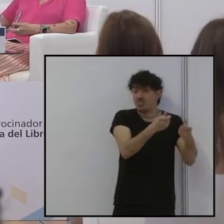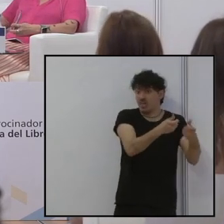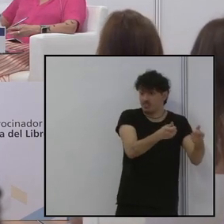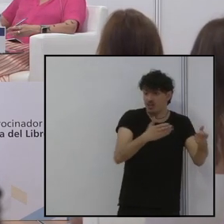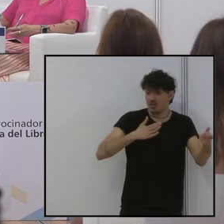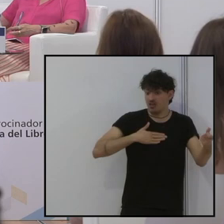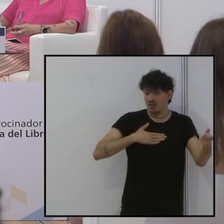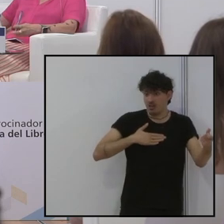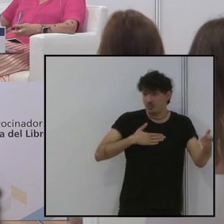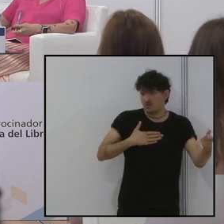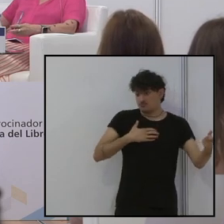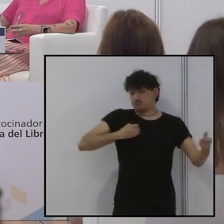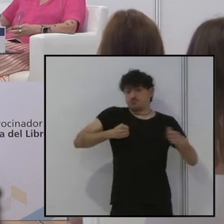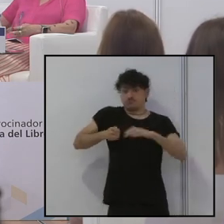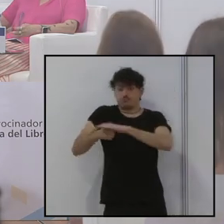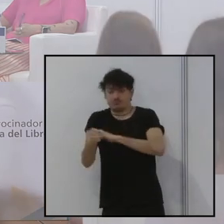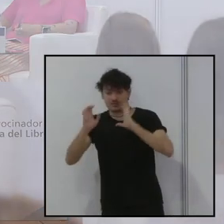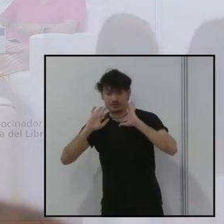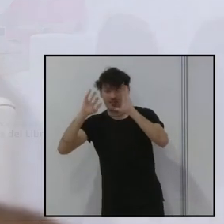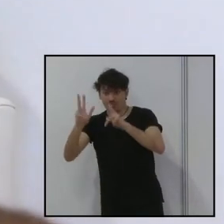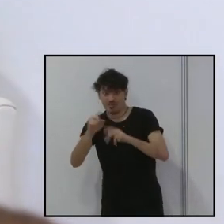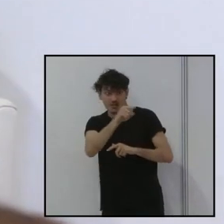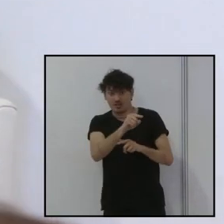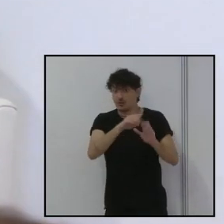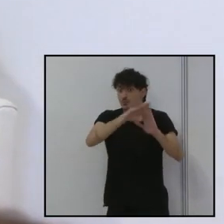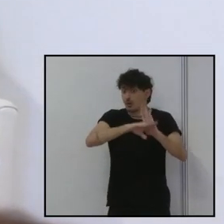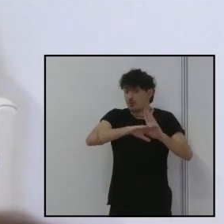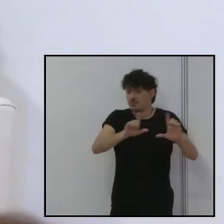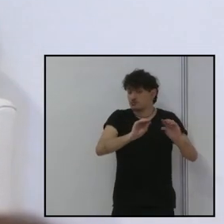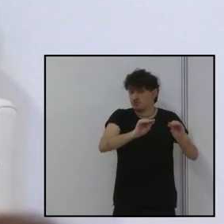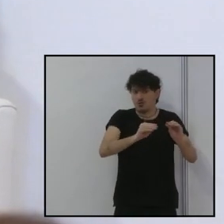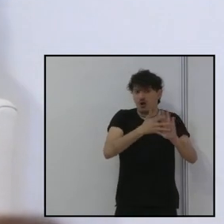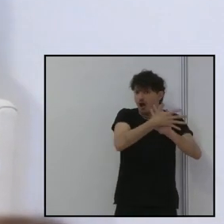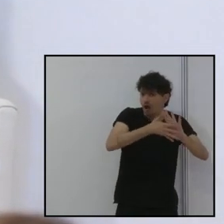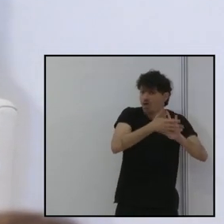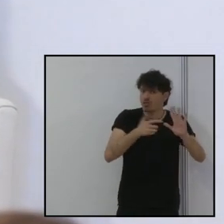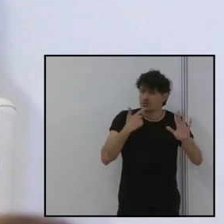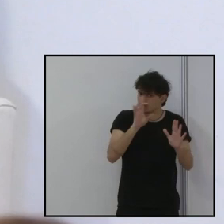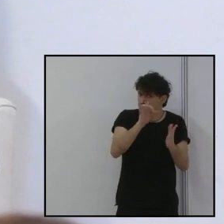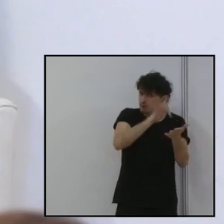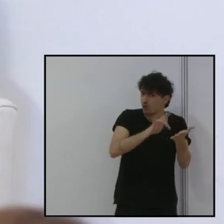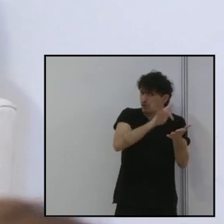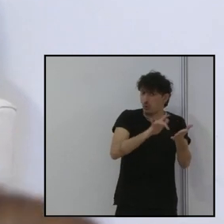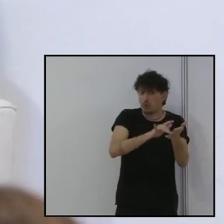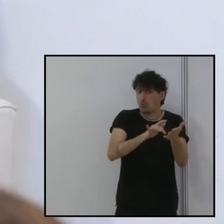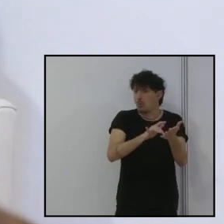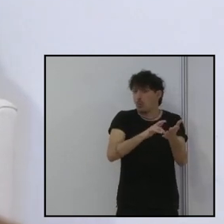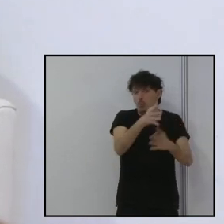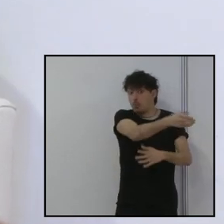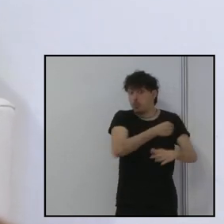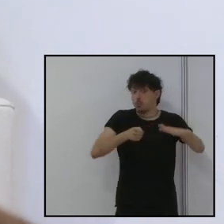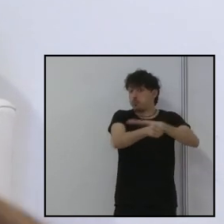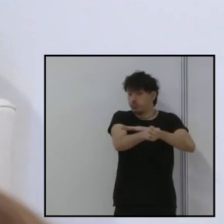montar un programa, se gana la vida con eso y dedica cada segundo de su vida a hablar de eso y a estar convencido de que sucede y nadie le ingresa. Entonces, bueno, sí, pues sí, no pasa, ok,